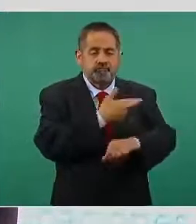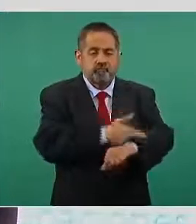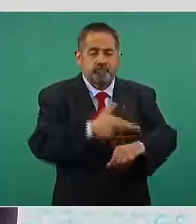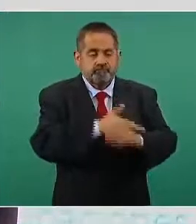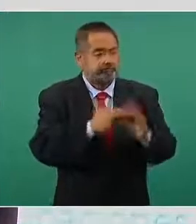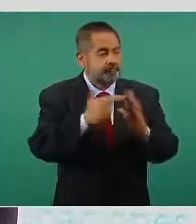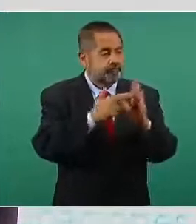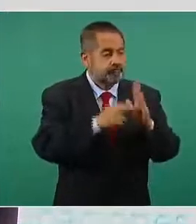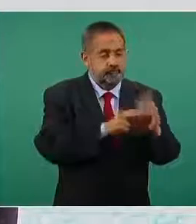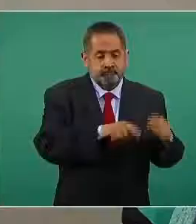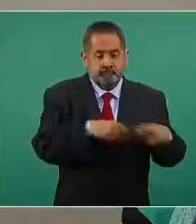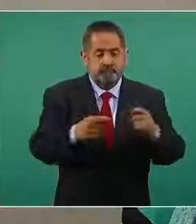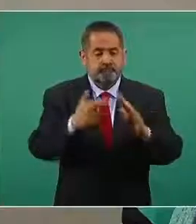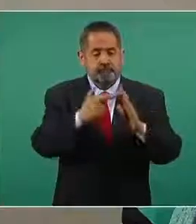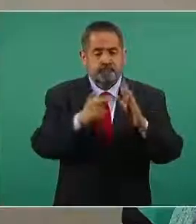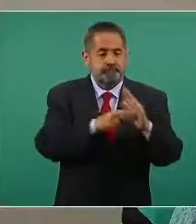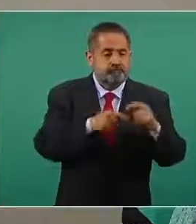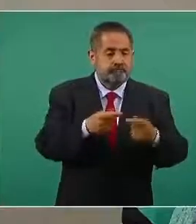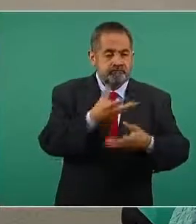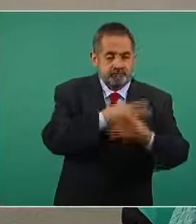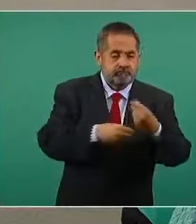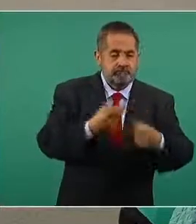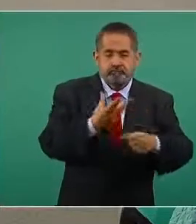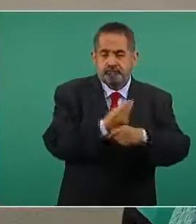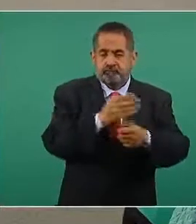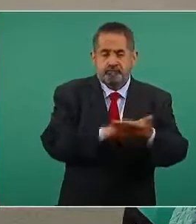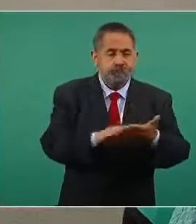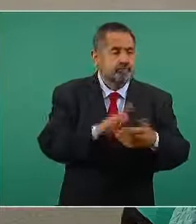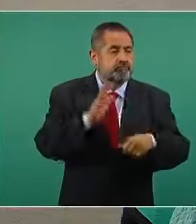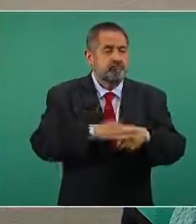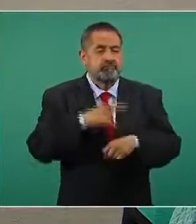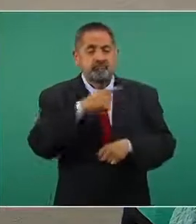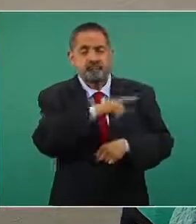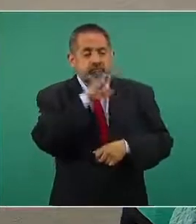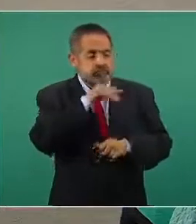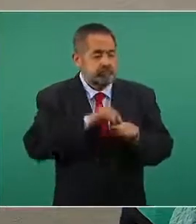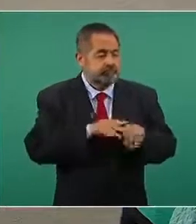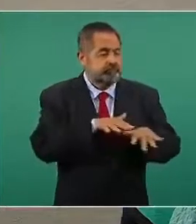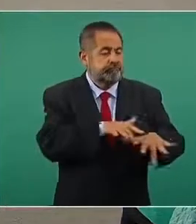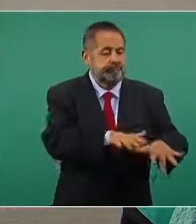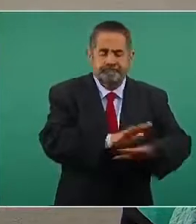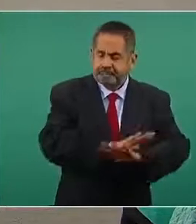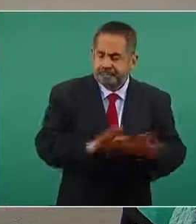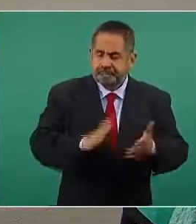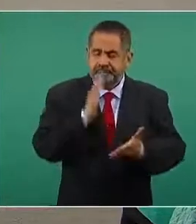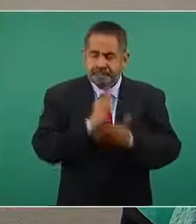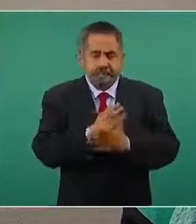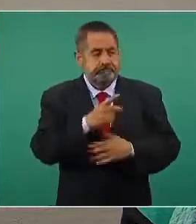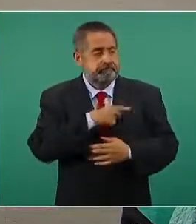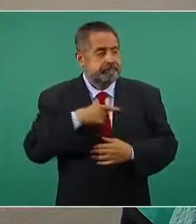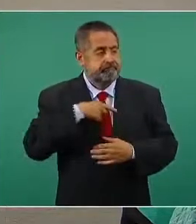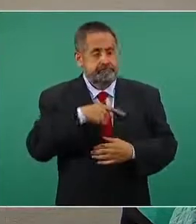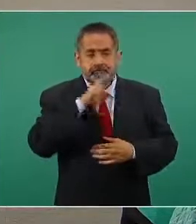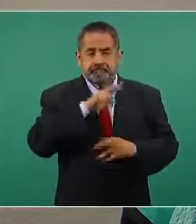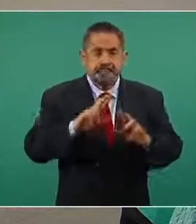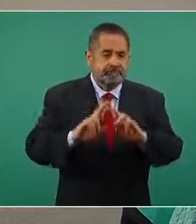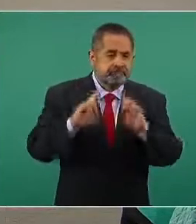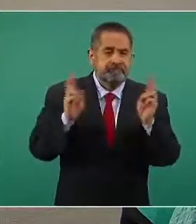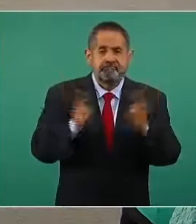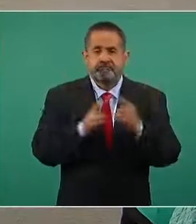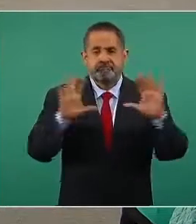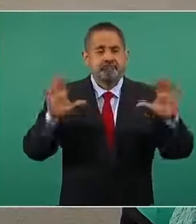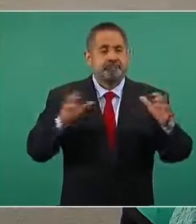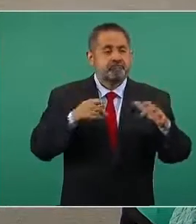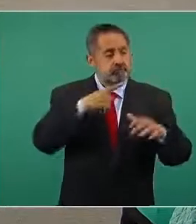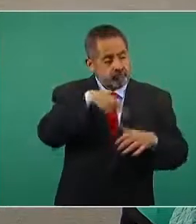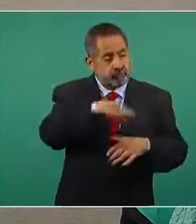al cumplimiento de las medidas correctivas al derrame que considere lo siguiente: una reunión pública para